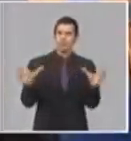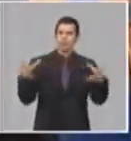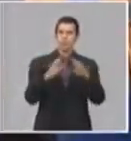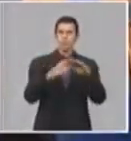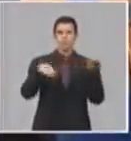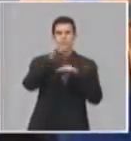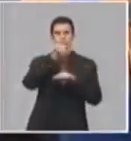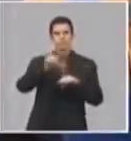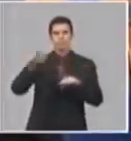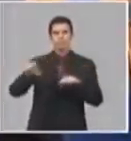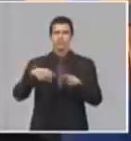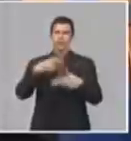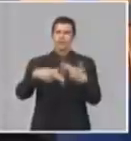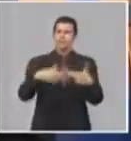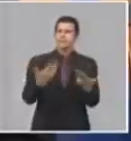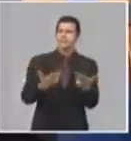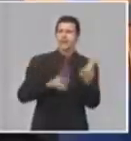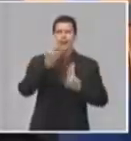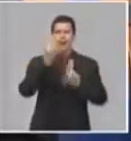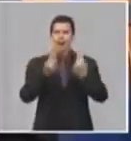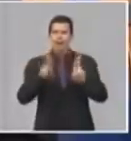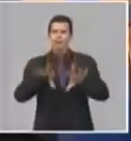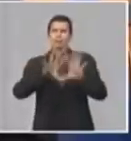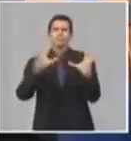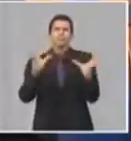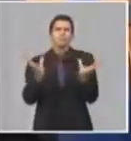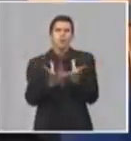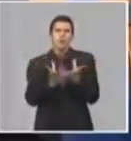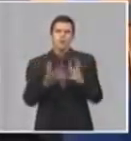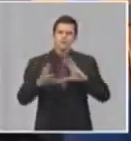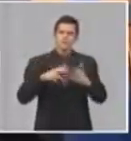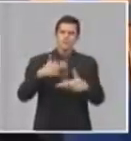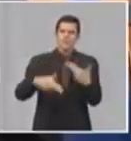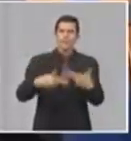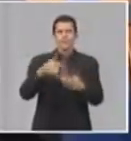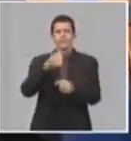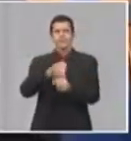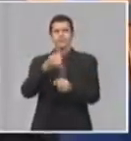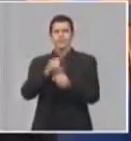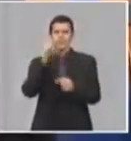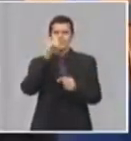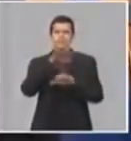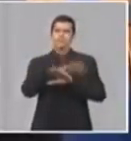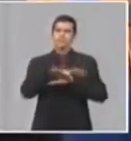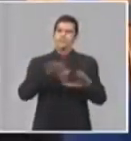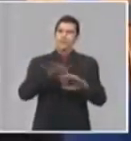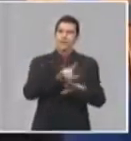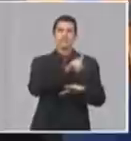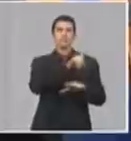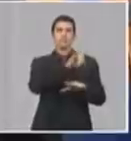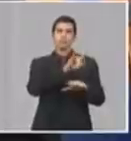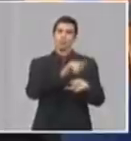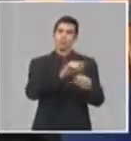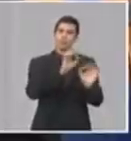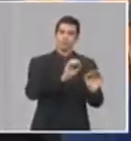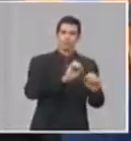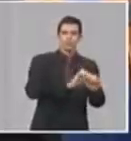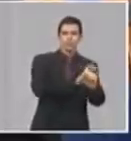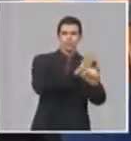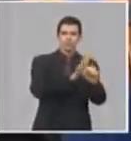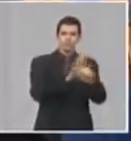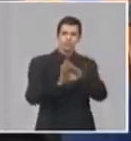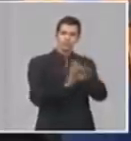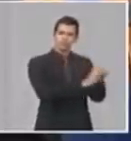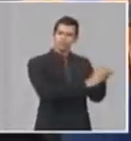estrategia económica social del país para la recuperación, la etapa de recuperación después del 19. Nuestra mesa